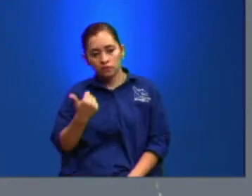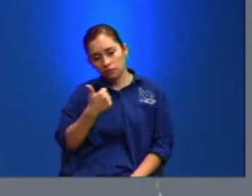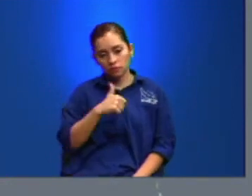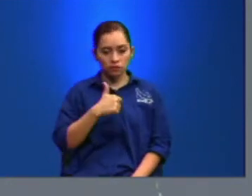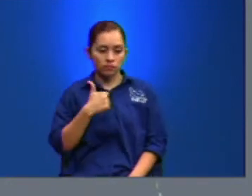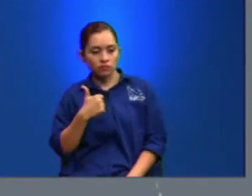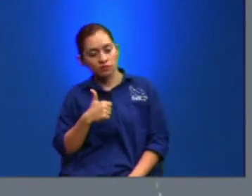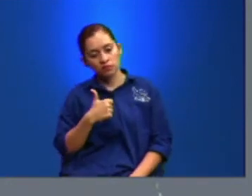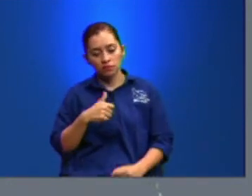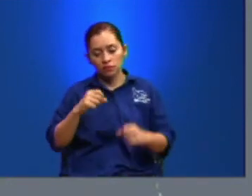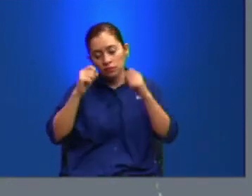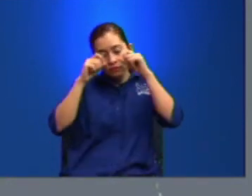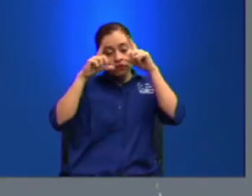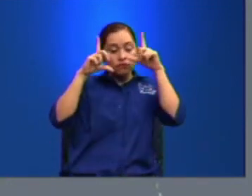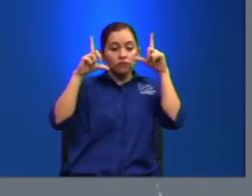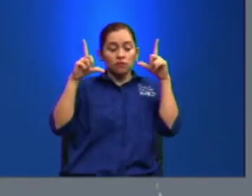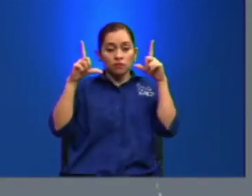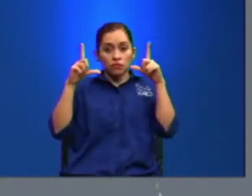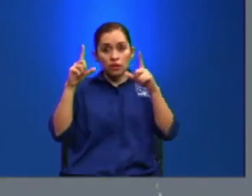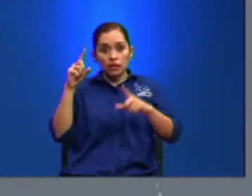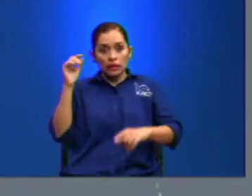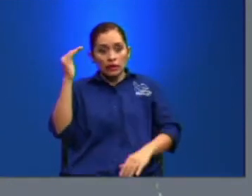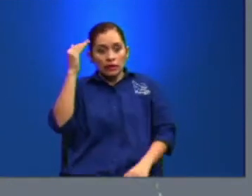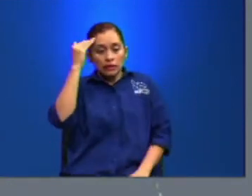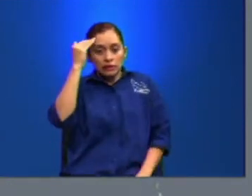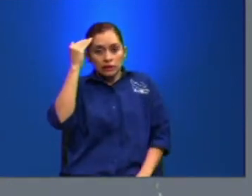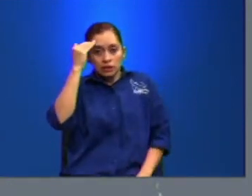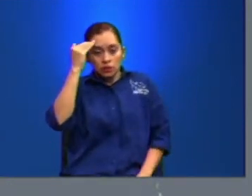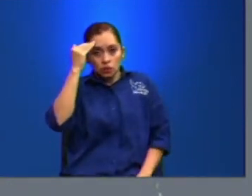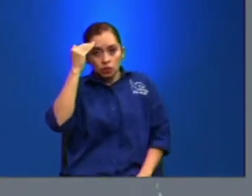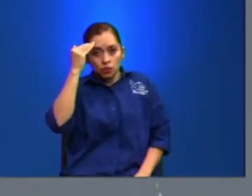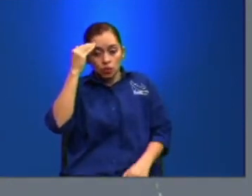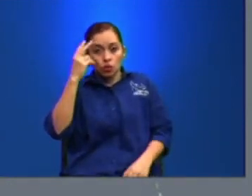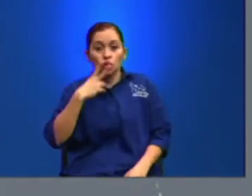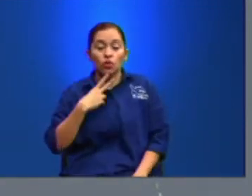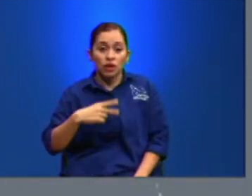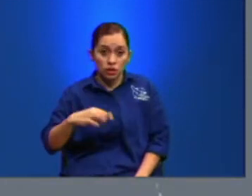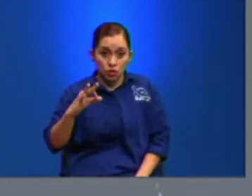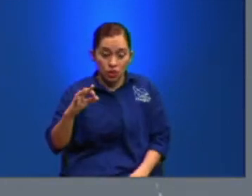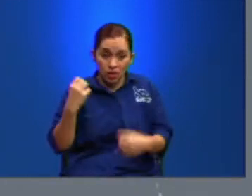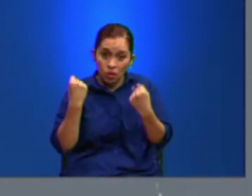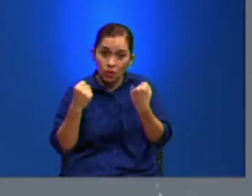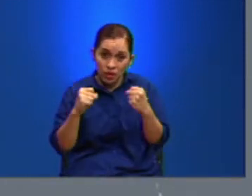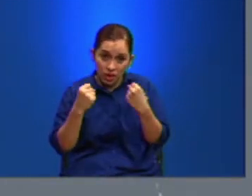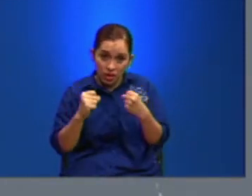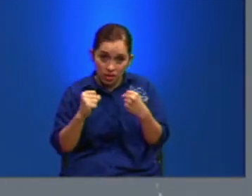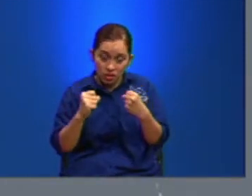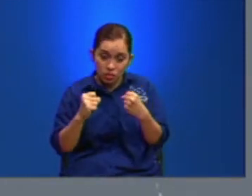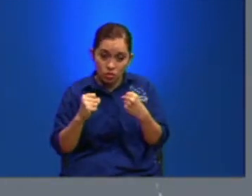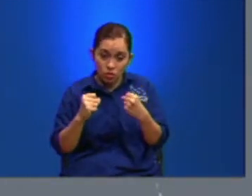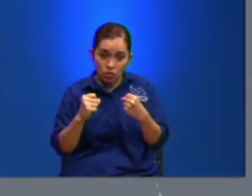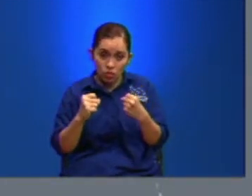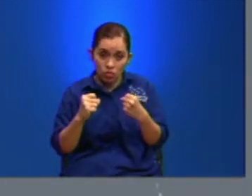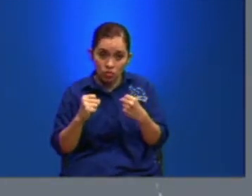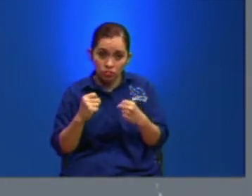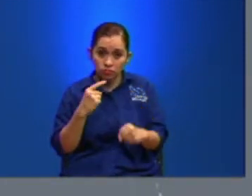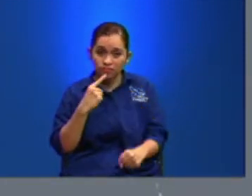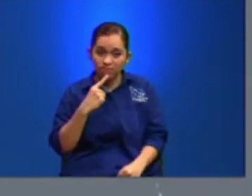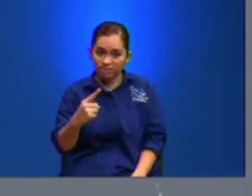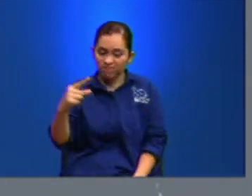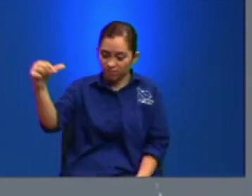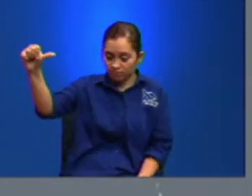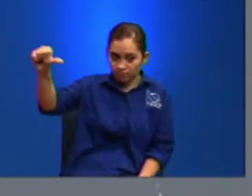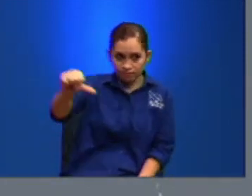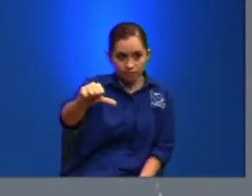y supo lo que su hijo menor le había hecho entonces y usted hasta el resto de la historia de maldijo a